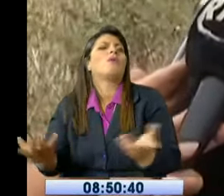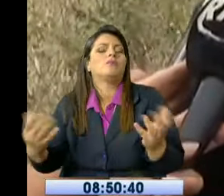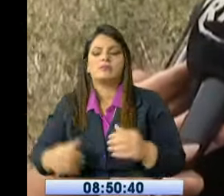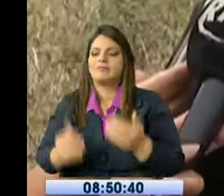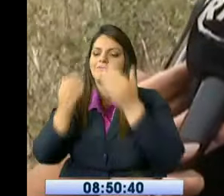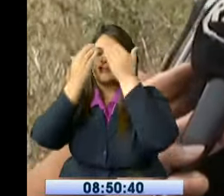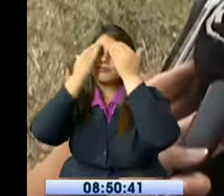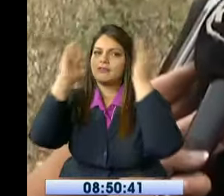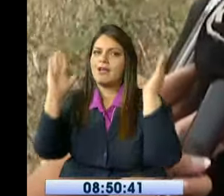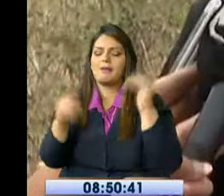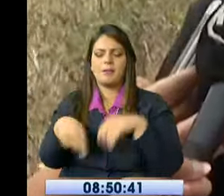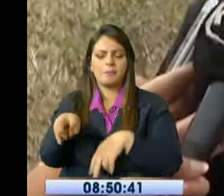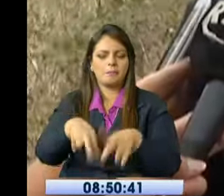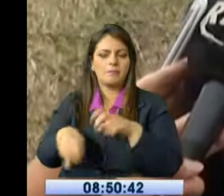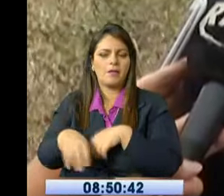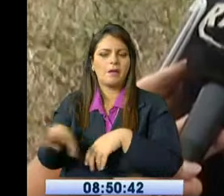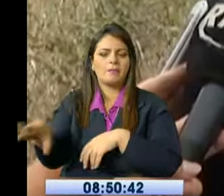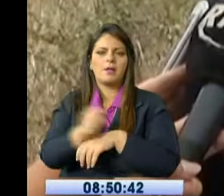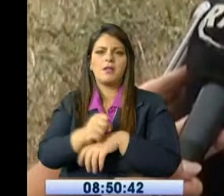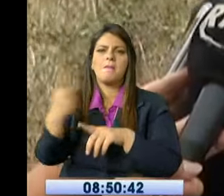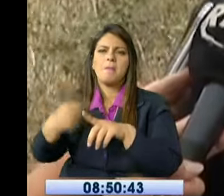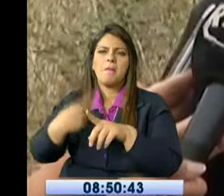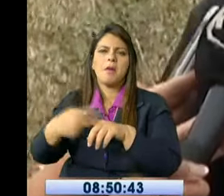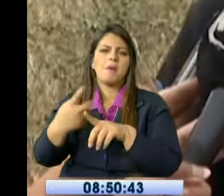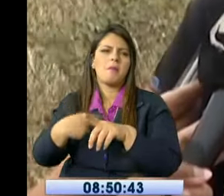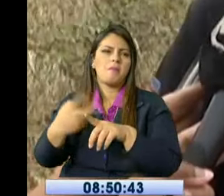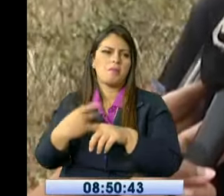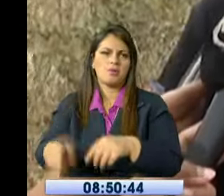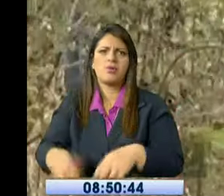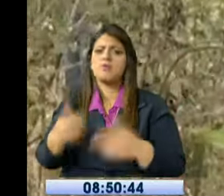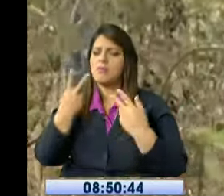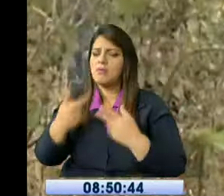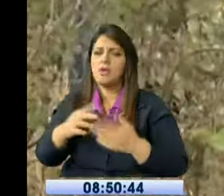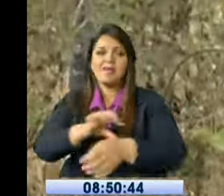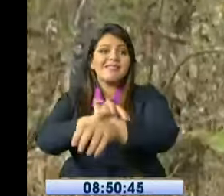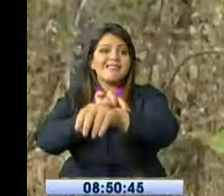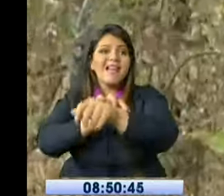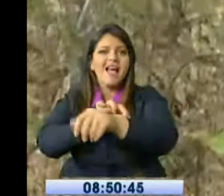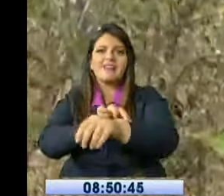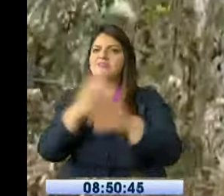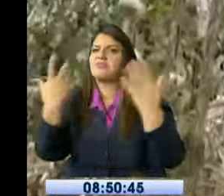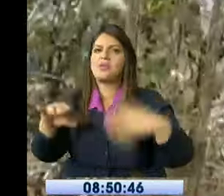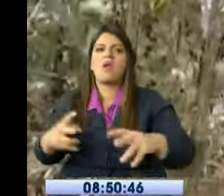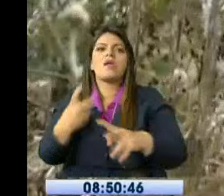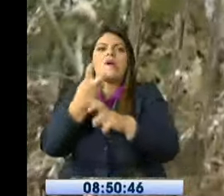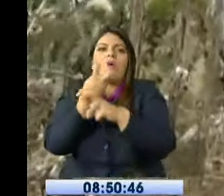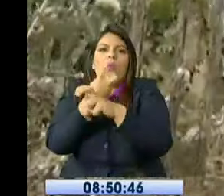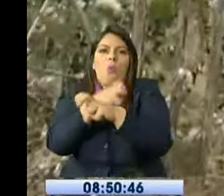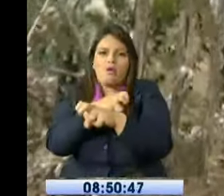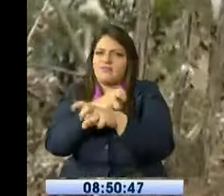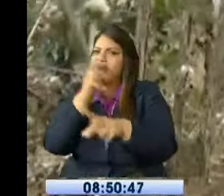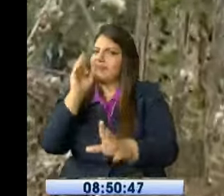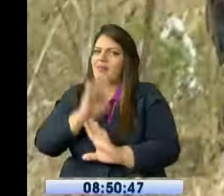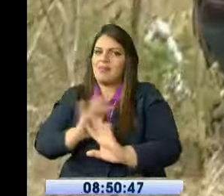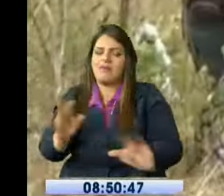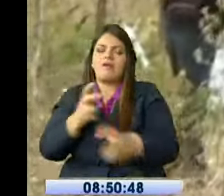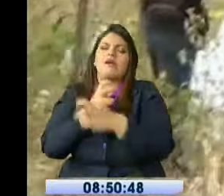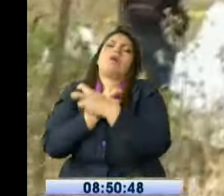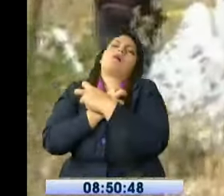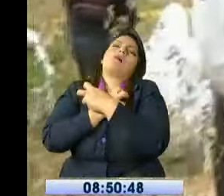varios meses porque hemos encontrado ya prácticamente en huesos. La fiscalía anunció que peritos forenses estarán a cargo del proceso